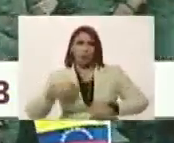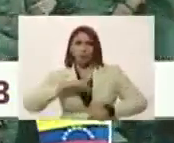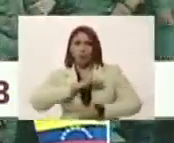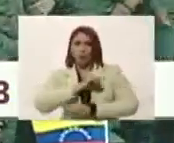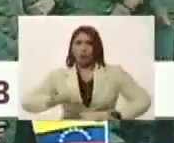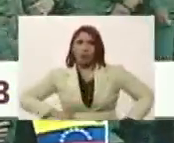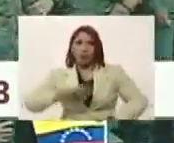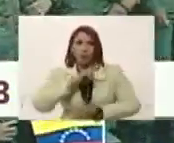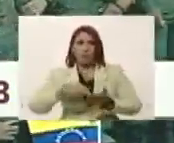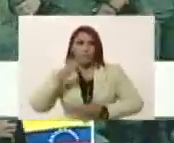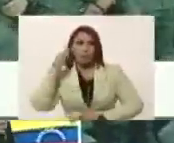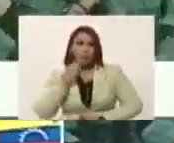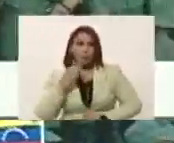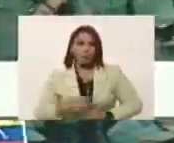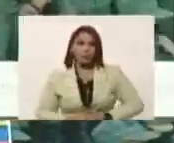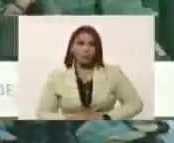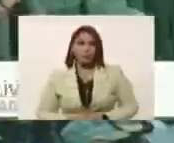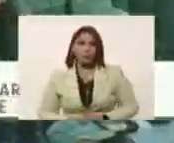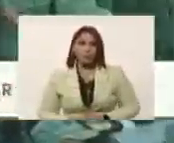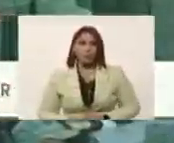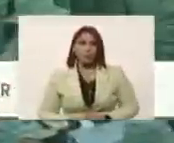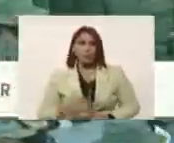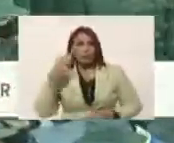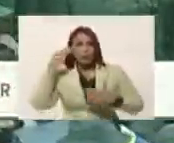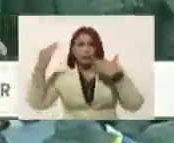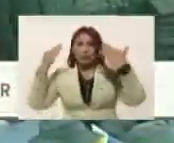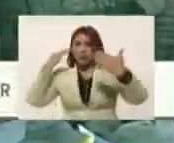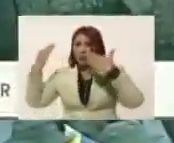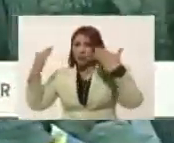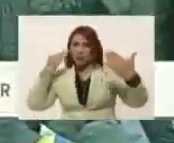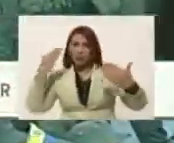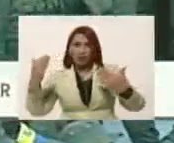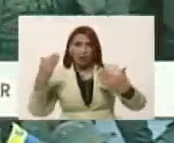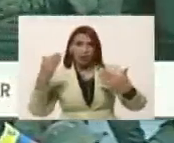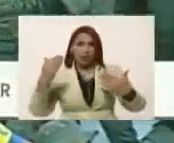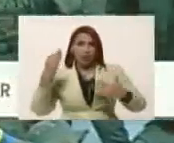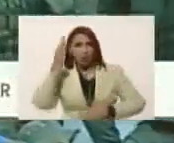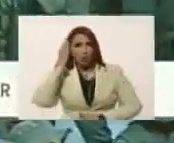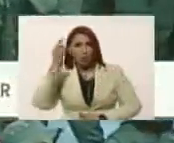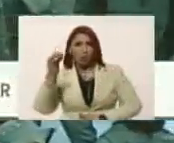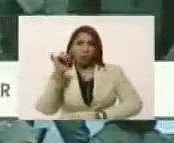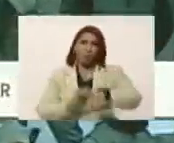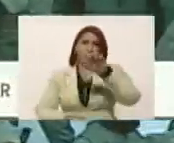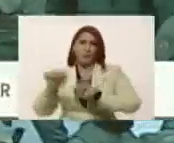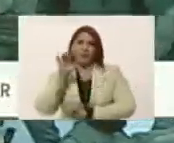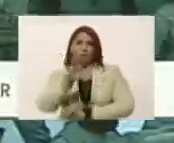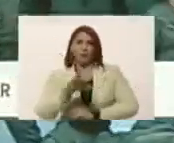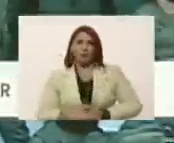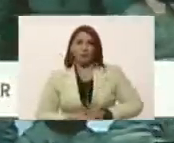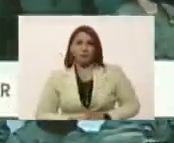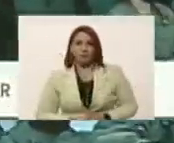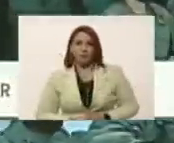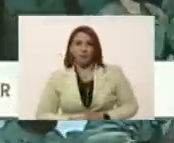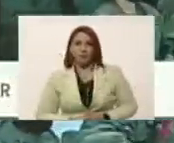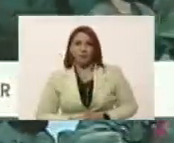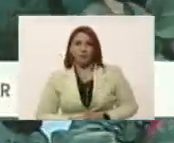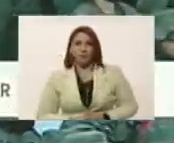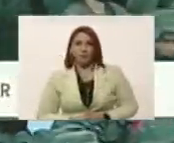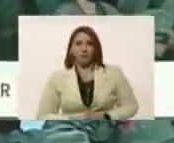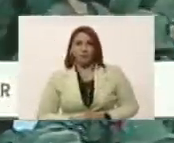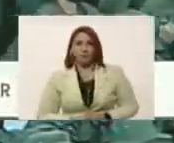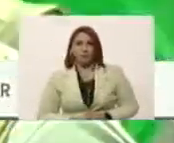Bolivariana. Quiero saludar al secretario del Consejo de Defensa de la Nación, Mayor General